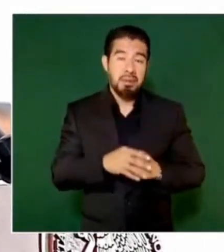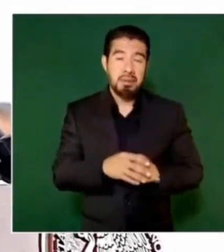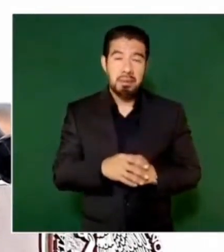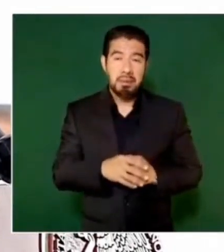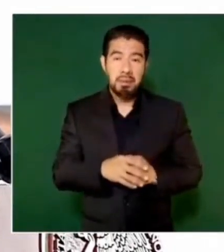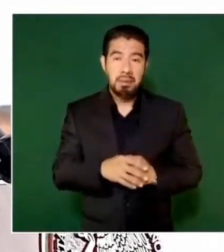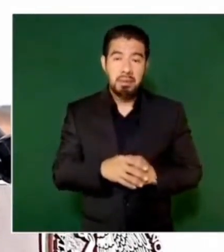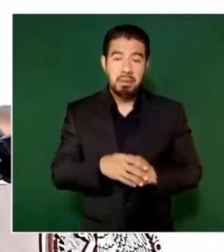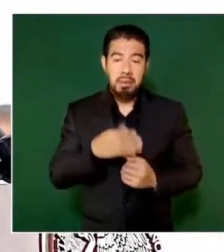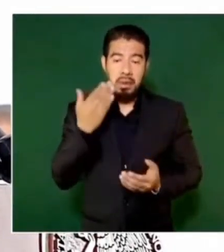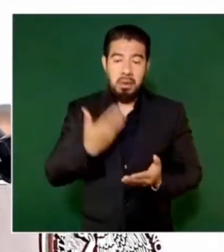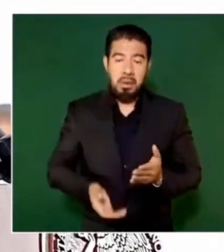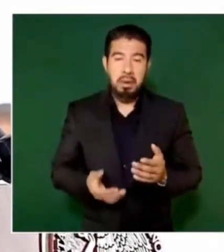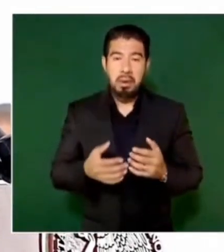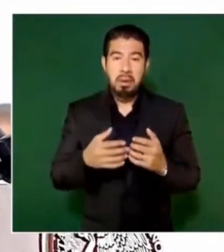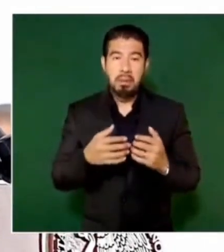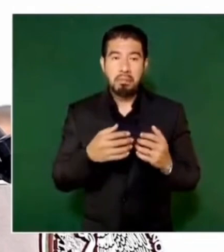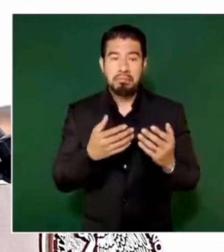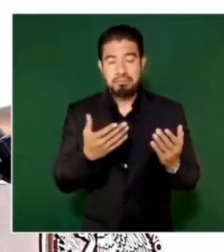Por eso